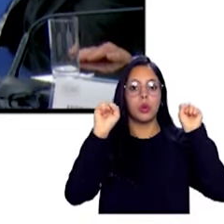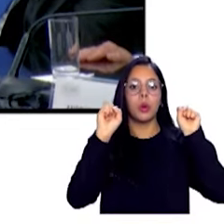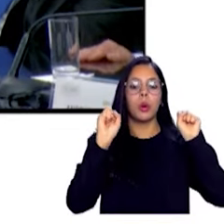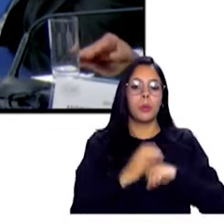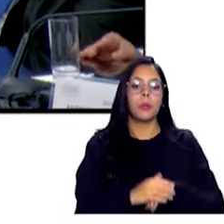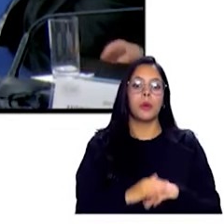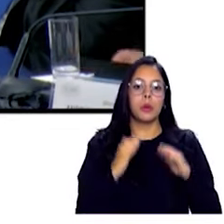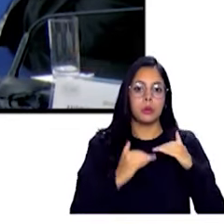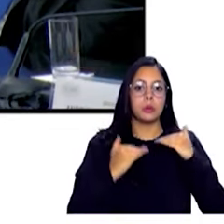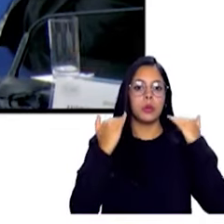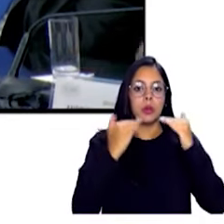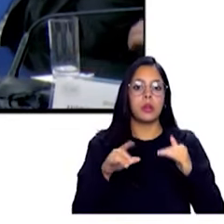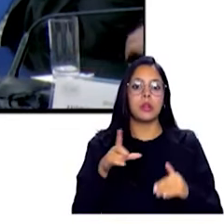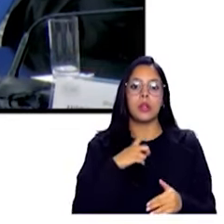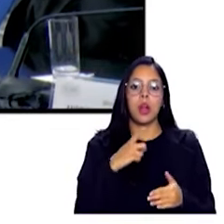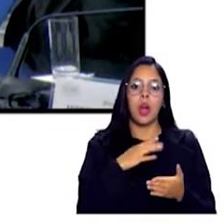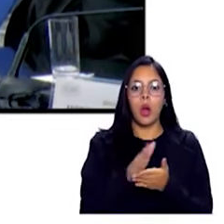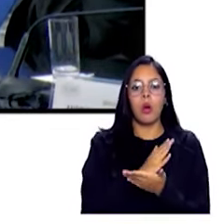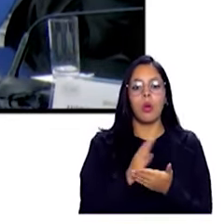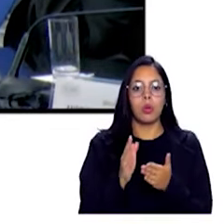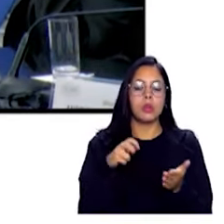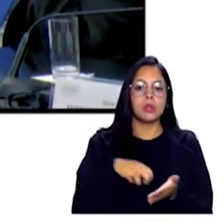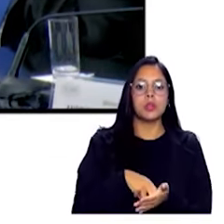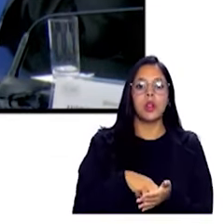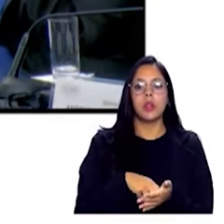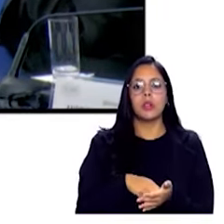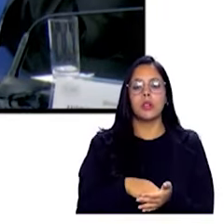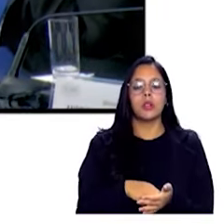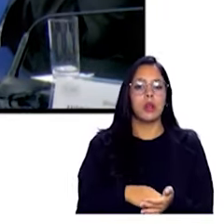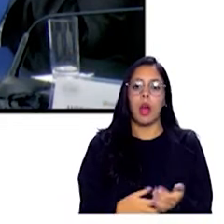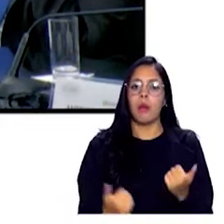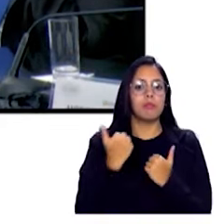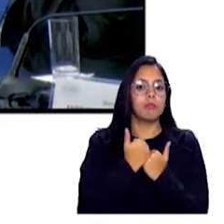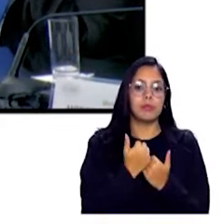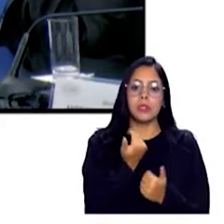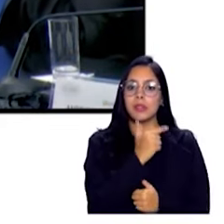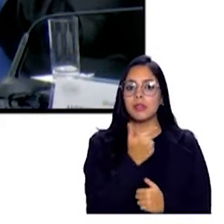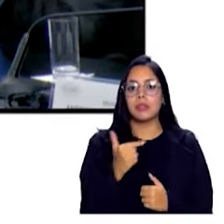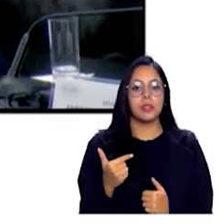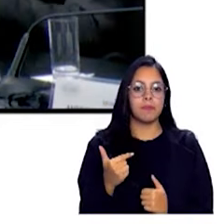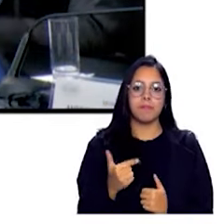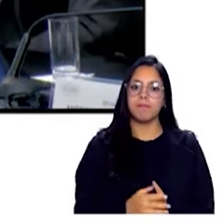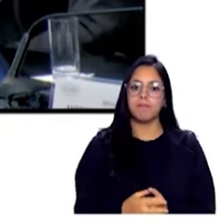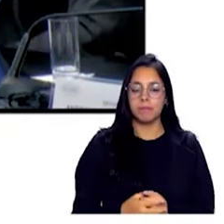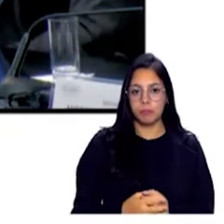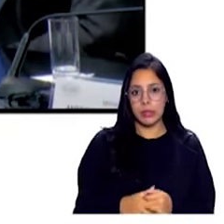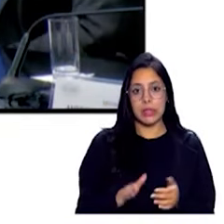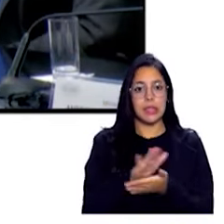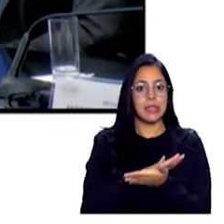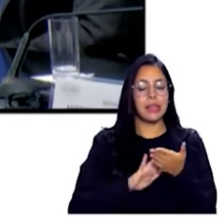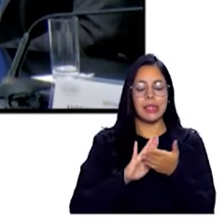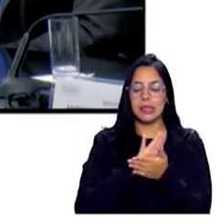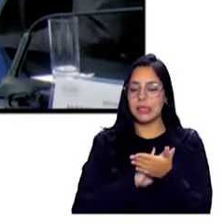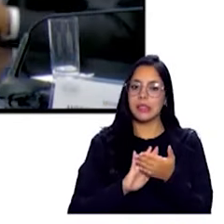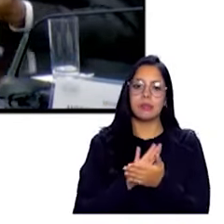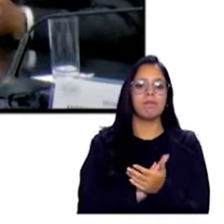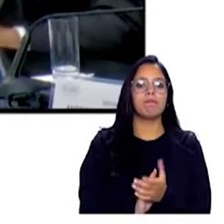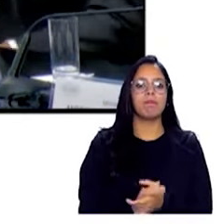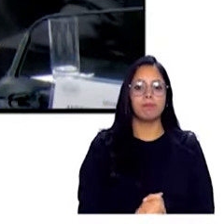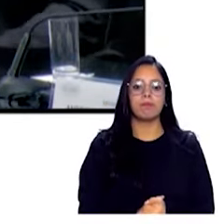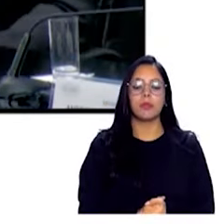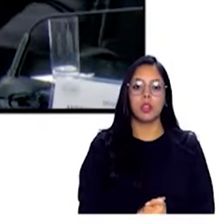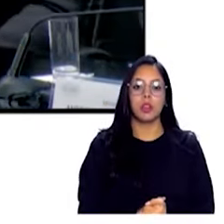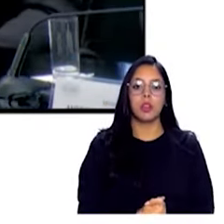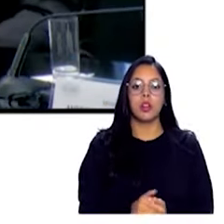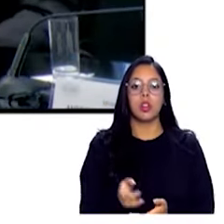propias n tip jurisprudencia nosotros buscamos los precedentes